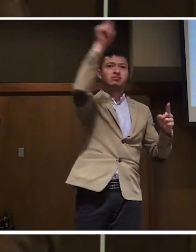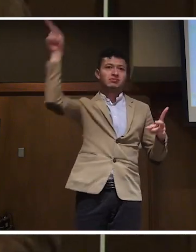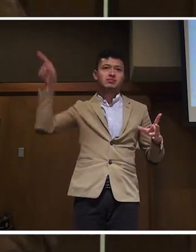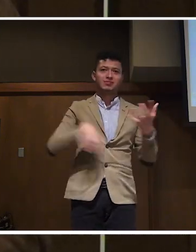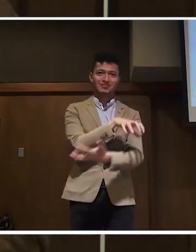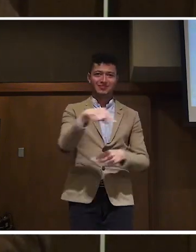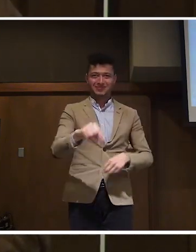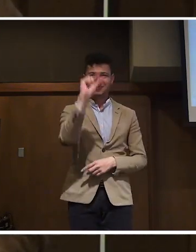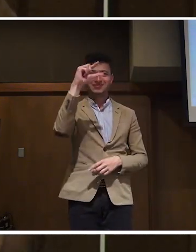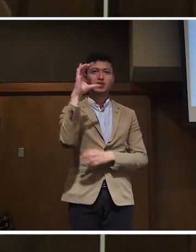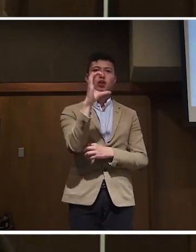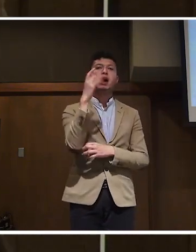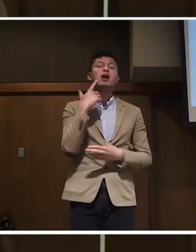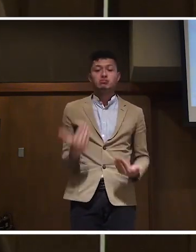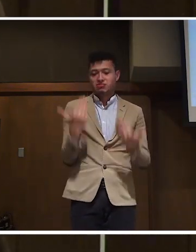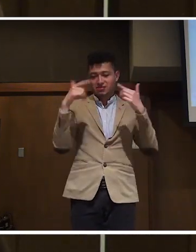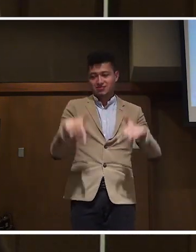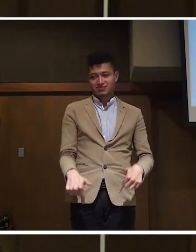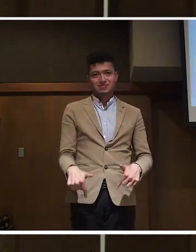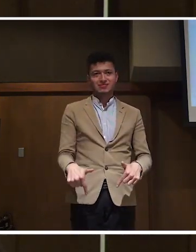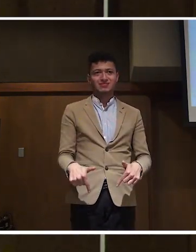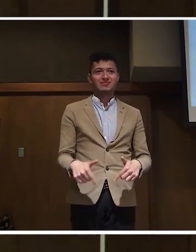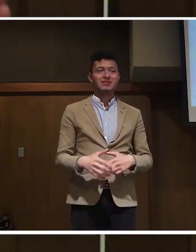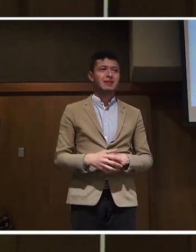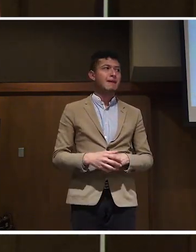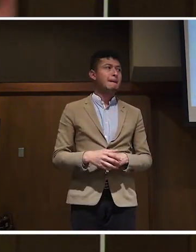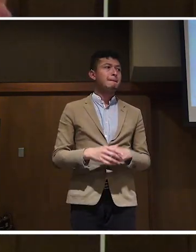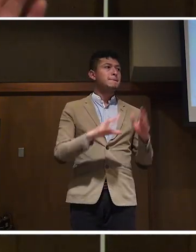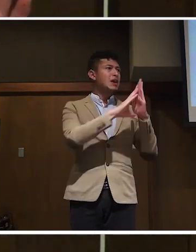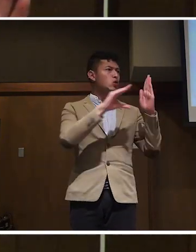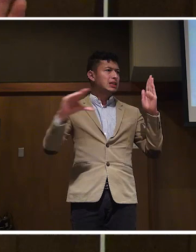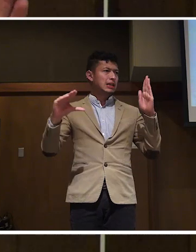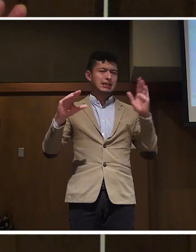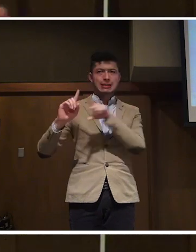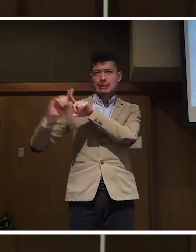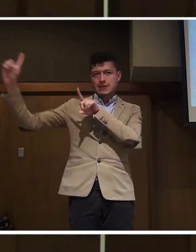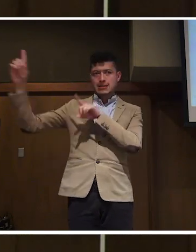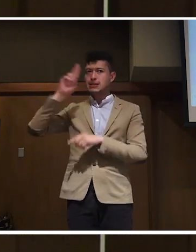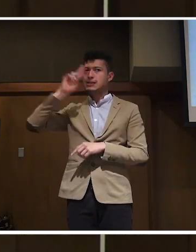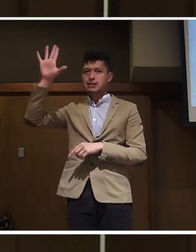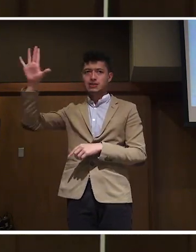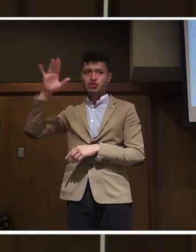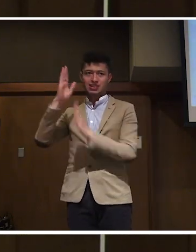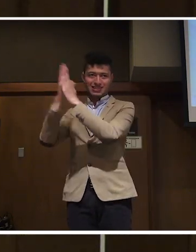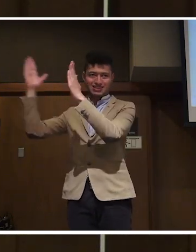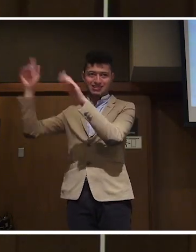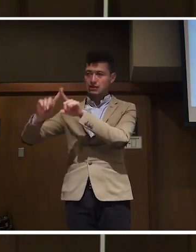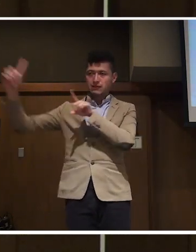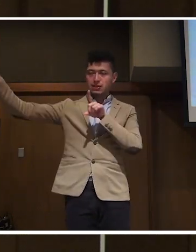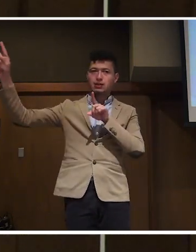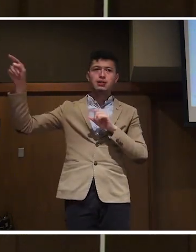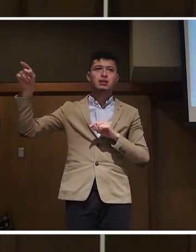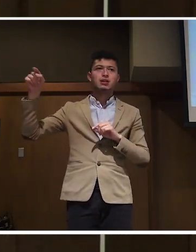hacen todas estas colecciones. Y es mucha cosa. La Luis Ángel Arango tiene una diferencia con la Nacional, Biblioteca Nacional, es que es menos sistemática,